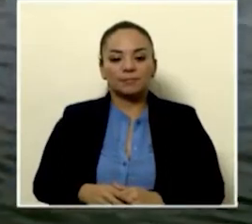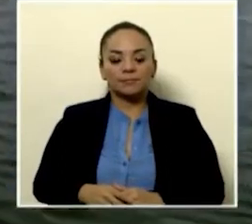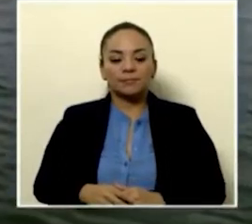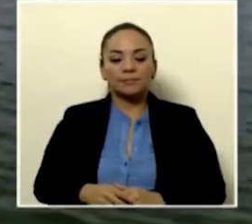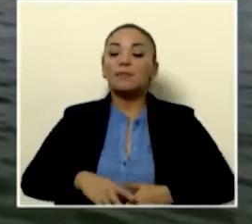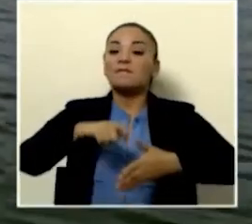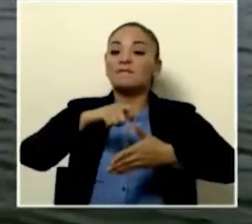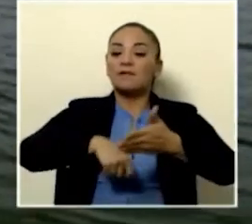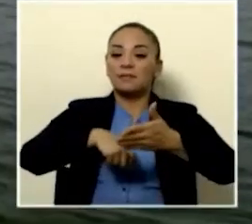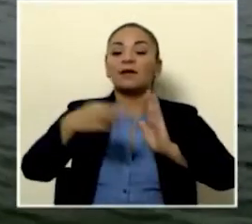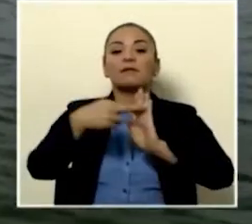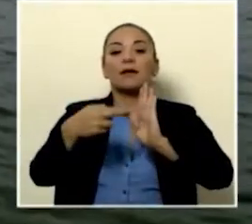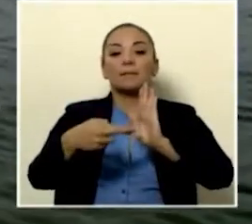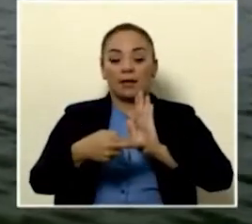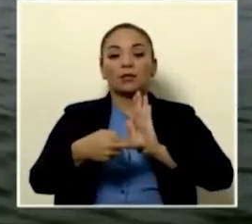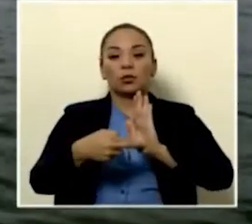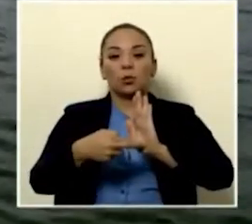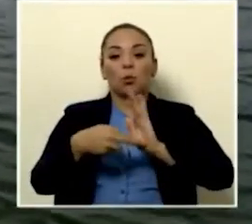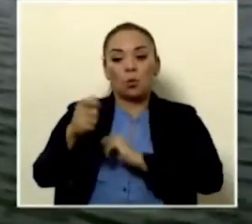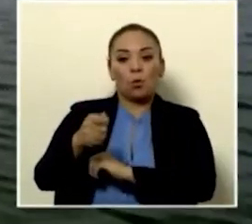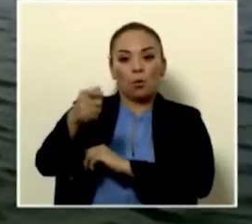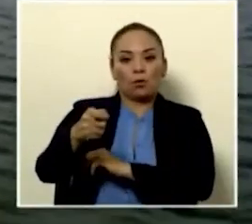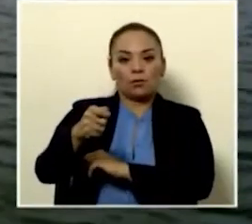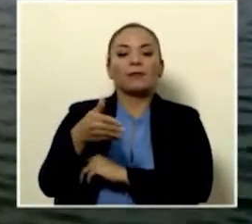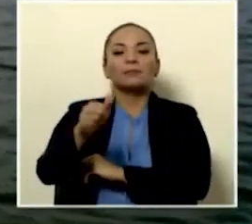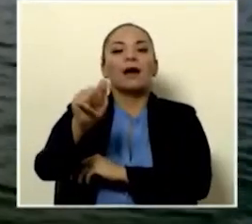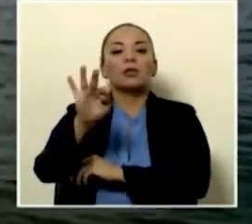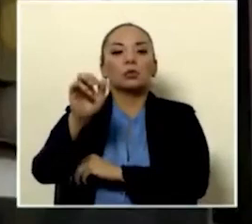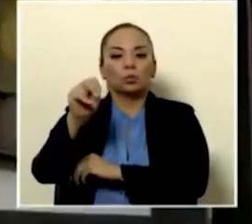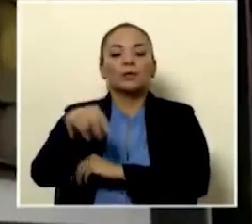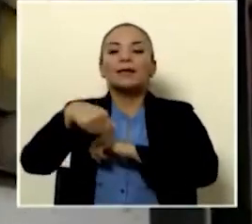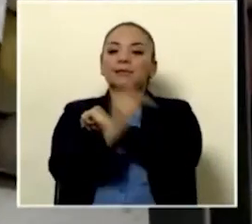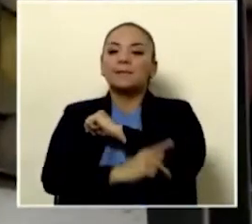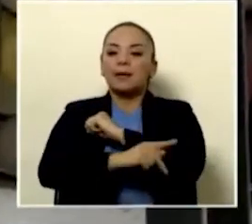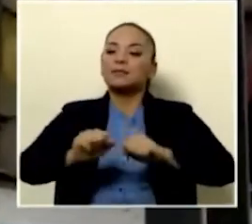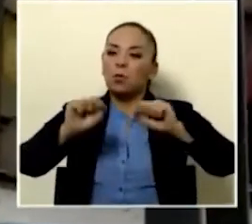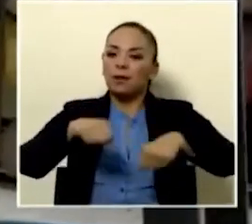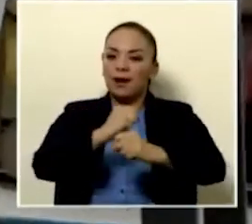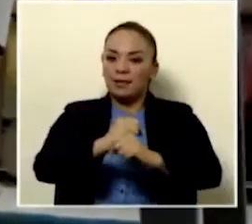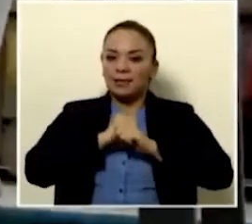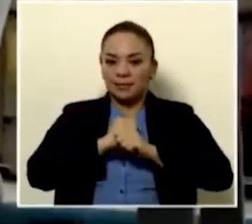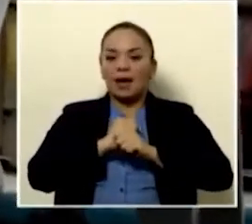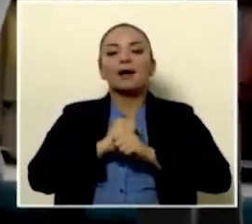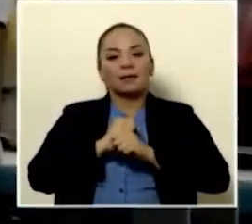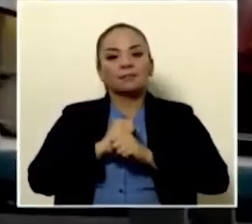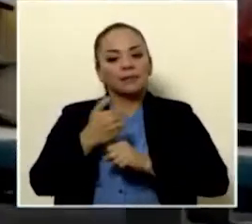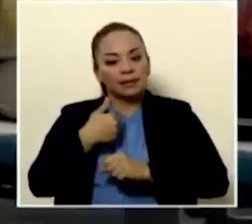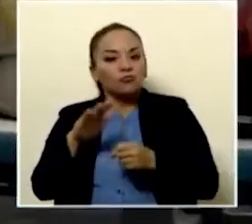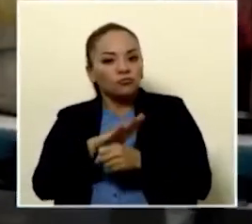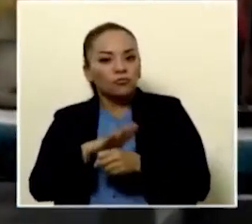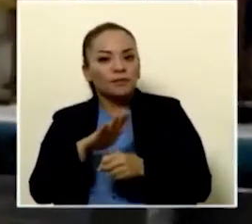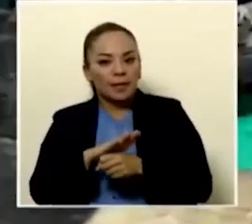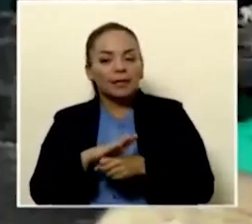Con la firma del reglamento de asignación de la cuota de atún, el país podrá garantizar el abastecimiento de la